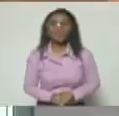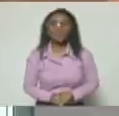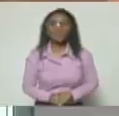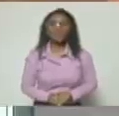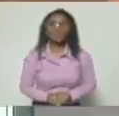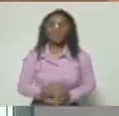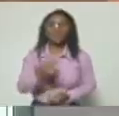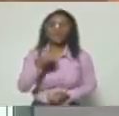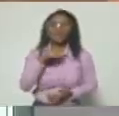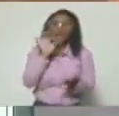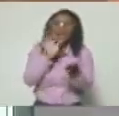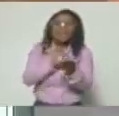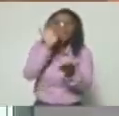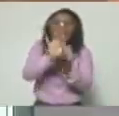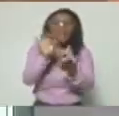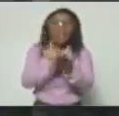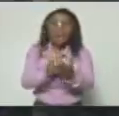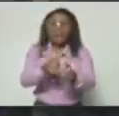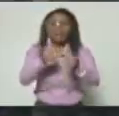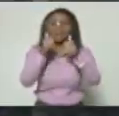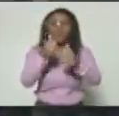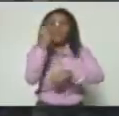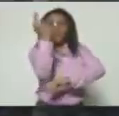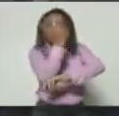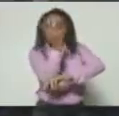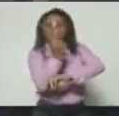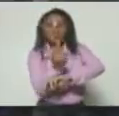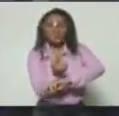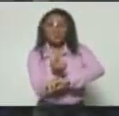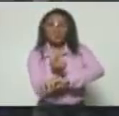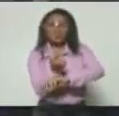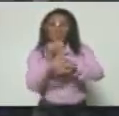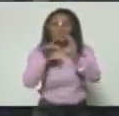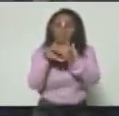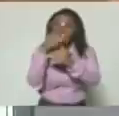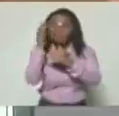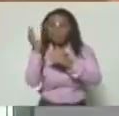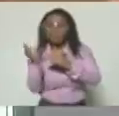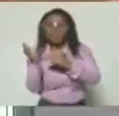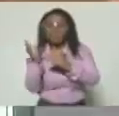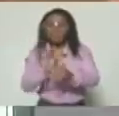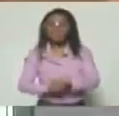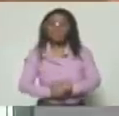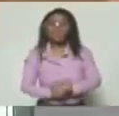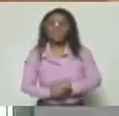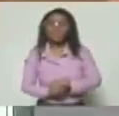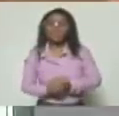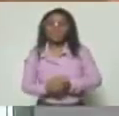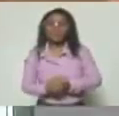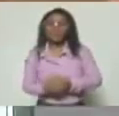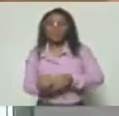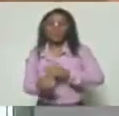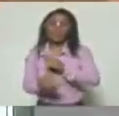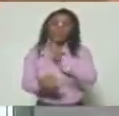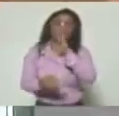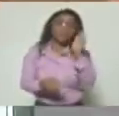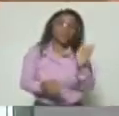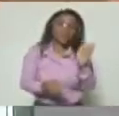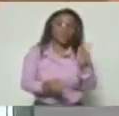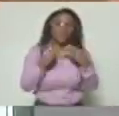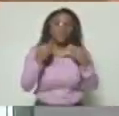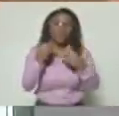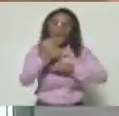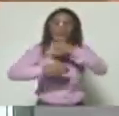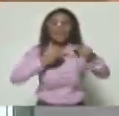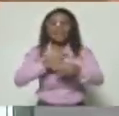Y una estrategia bien diseñada por el occidente, por el oriente, para